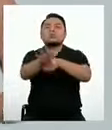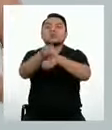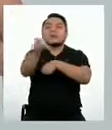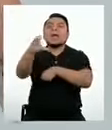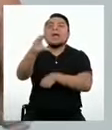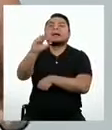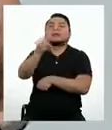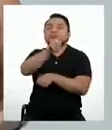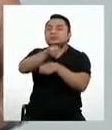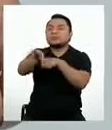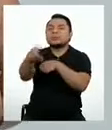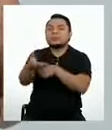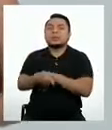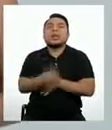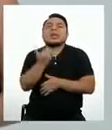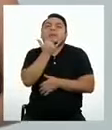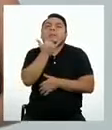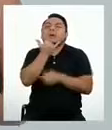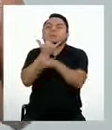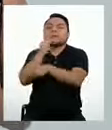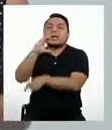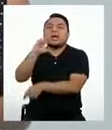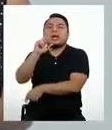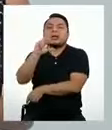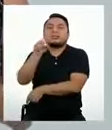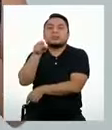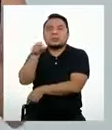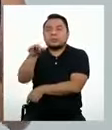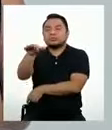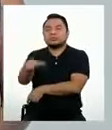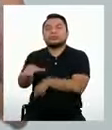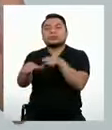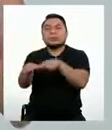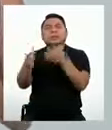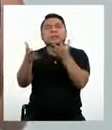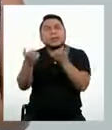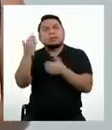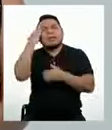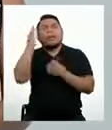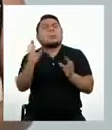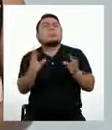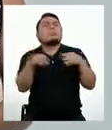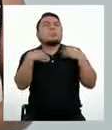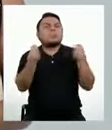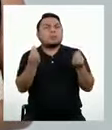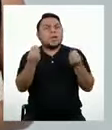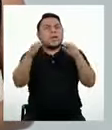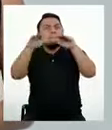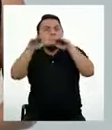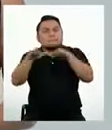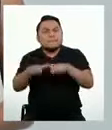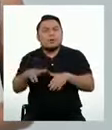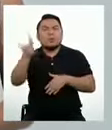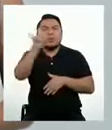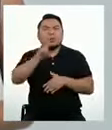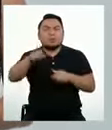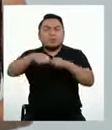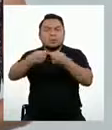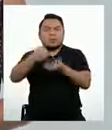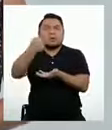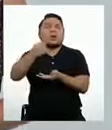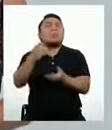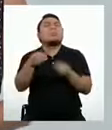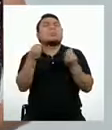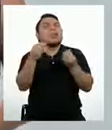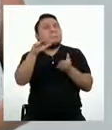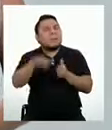Carlos. ¿Qué ha sucedido con Carlos? Él es un niño que quiere saber por qué debemos reducir el uso del plástico.